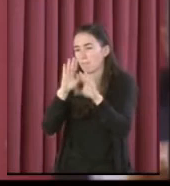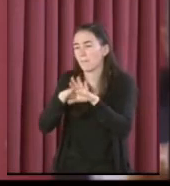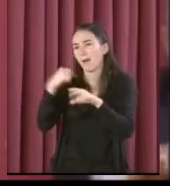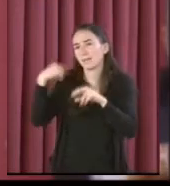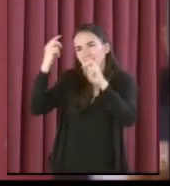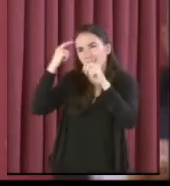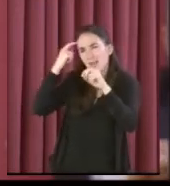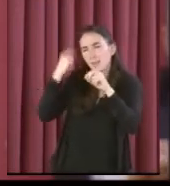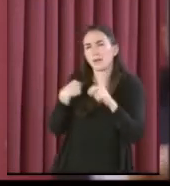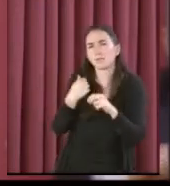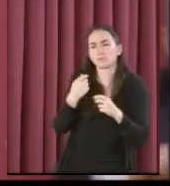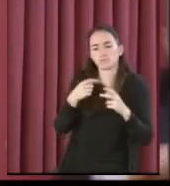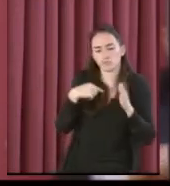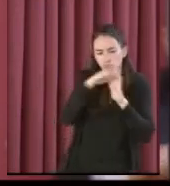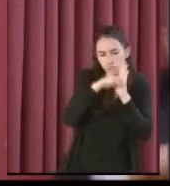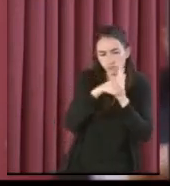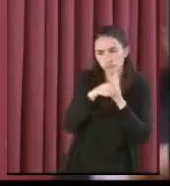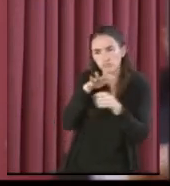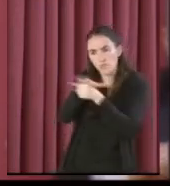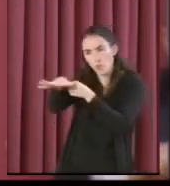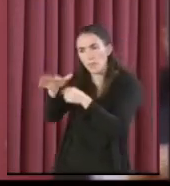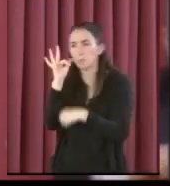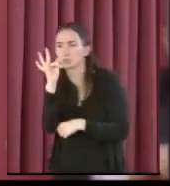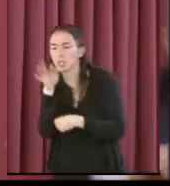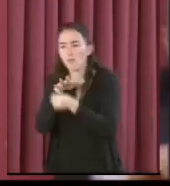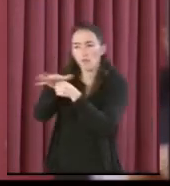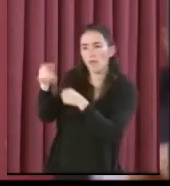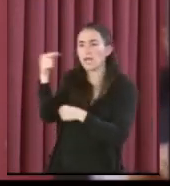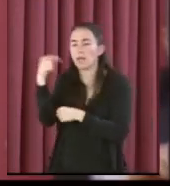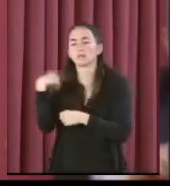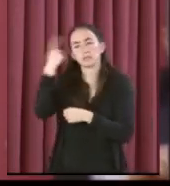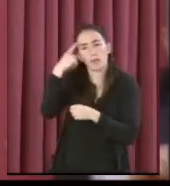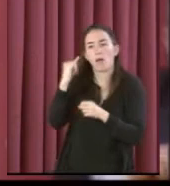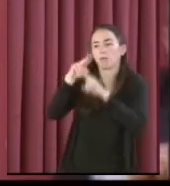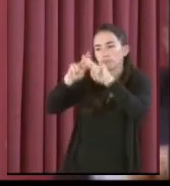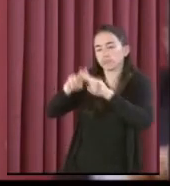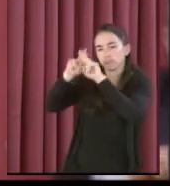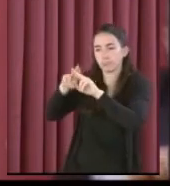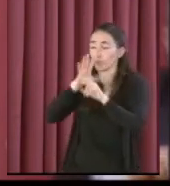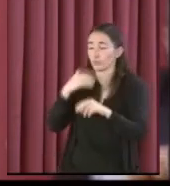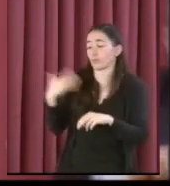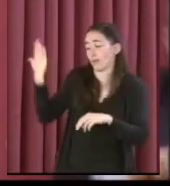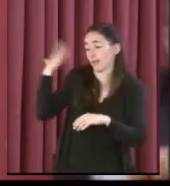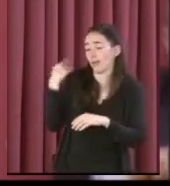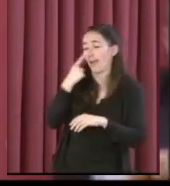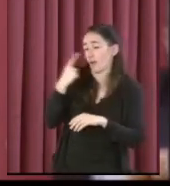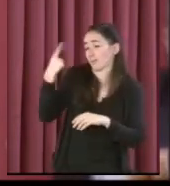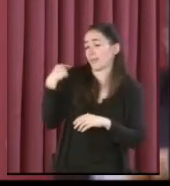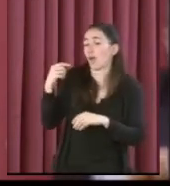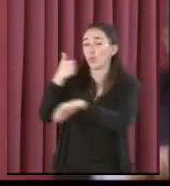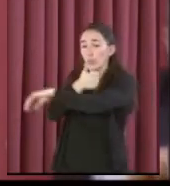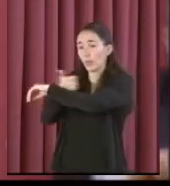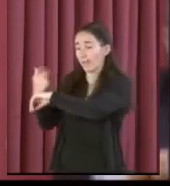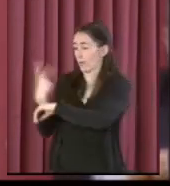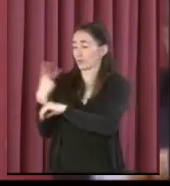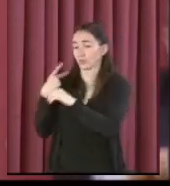de las iniciativas municipales. Y tal y como recoge el programa de gobierno y el acuerdo de investidura con Ciudadanos, nos disponemos a firmar en breve, en un mes,